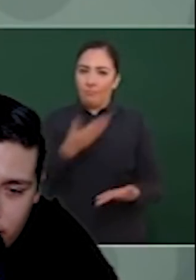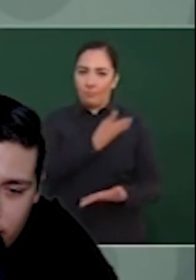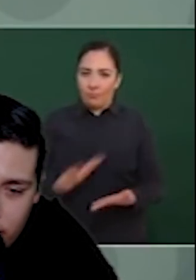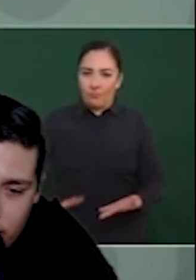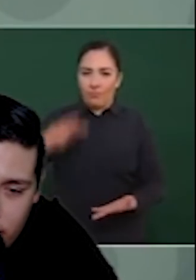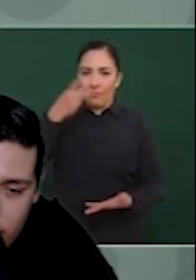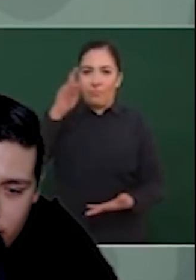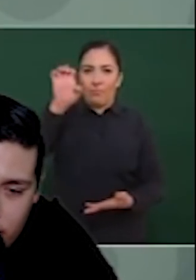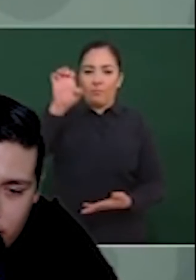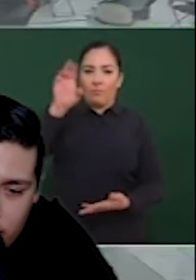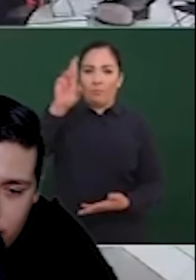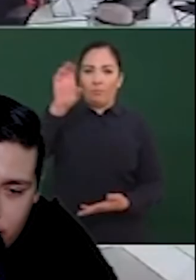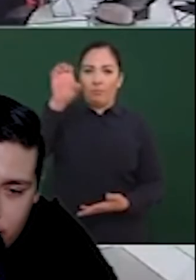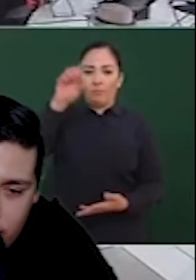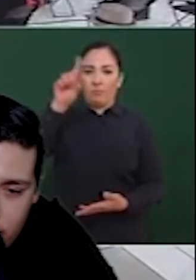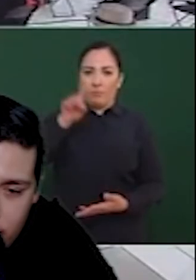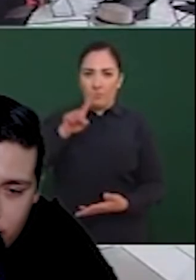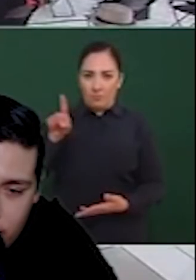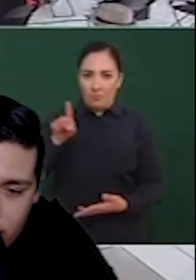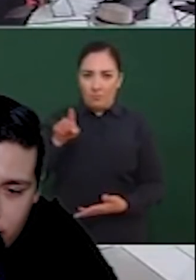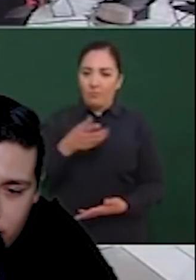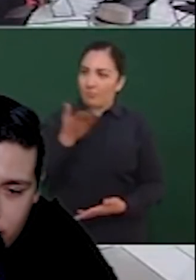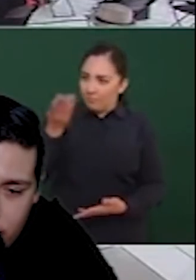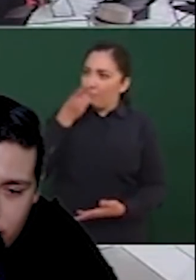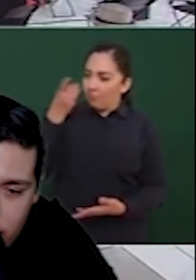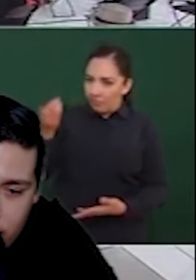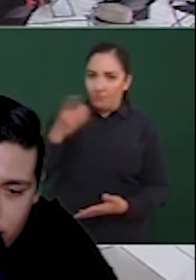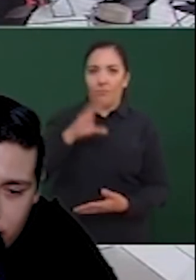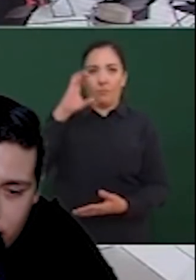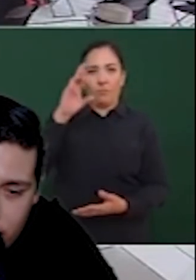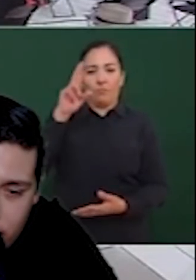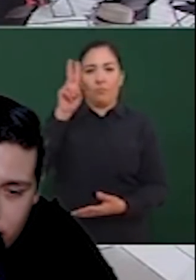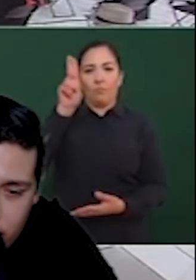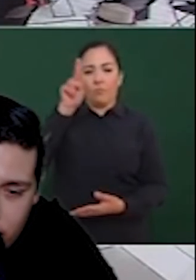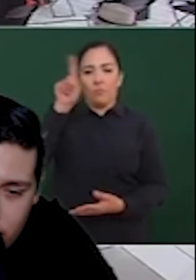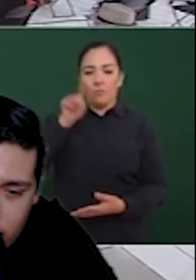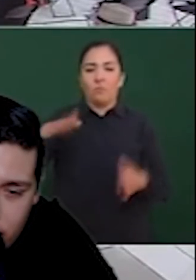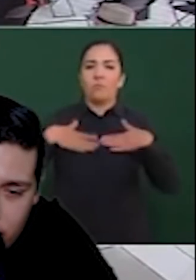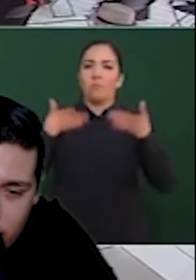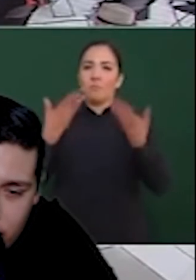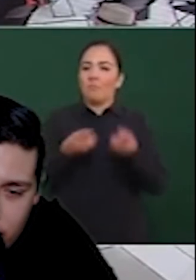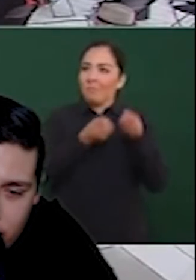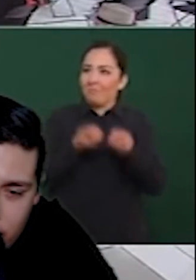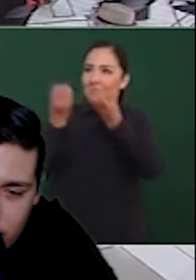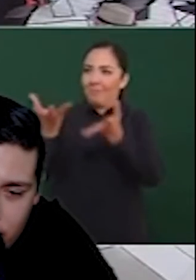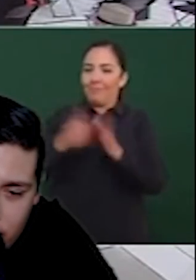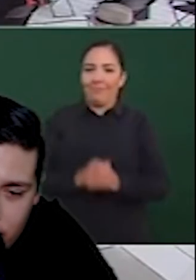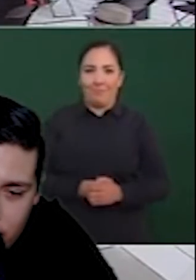también. Lo quiero dejar de manifiesto. A Cruz y... Y a mí también. A ver ven.